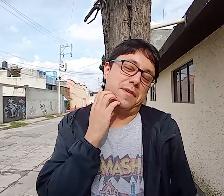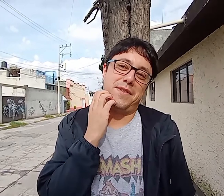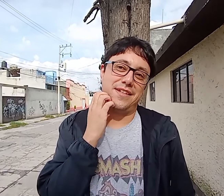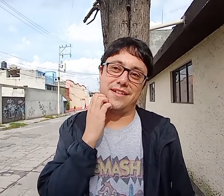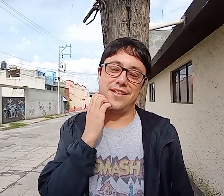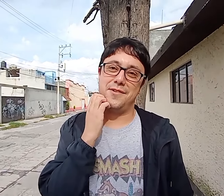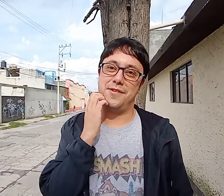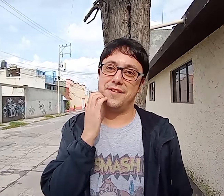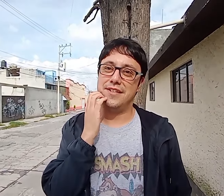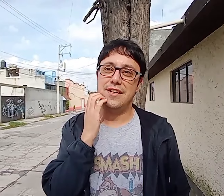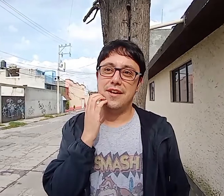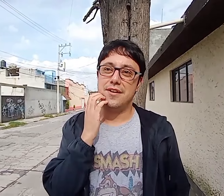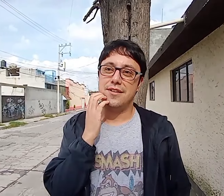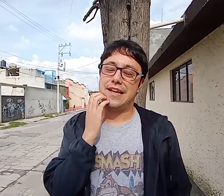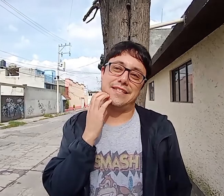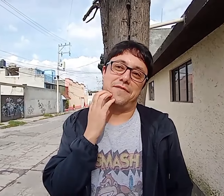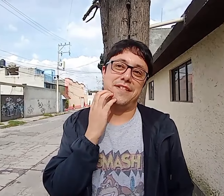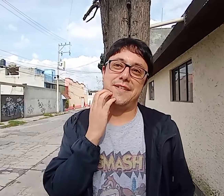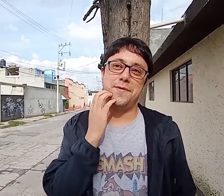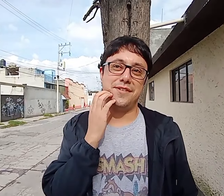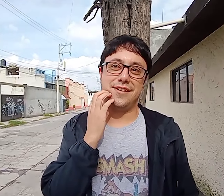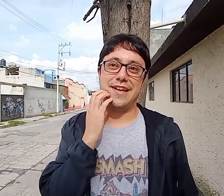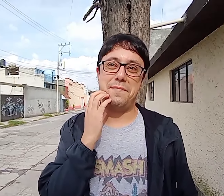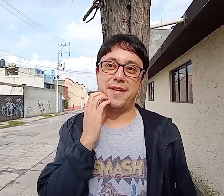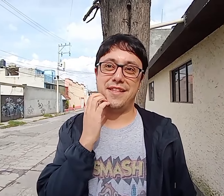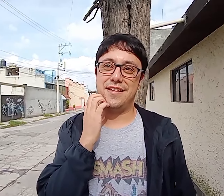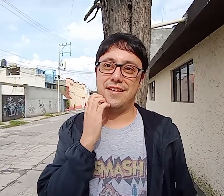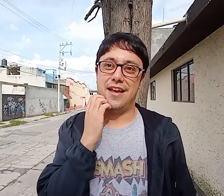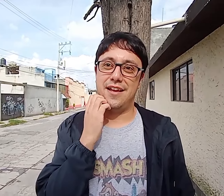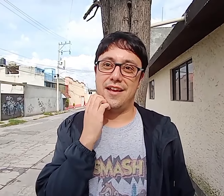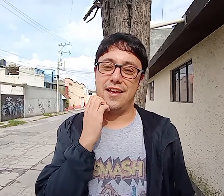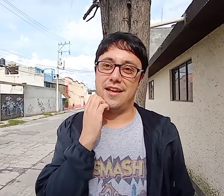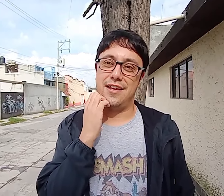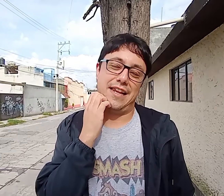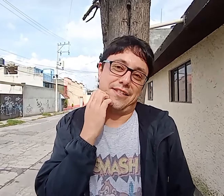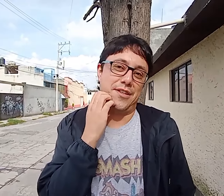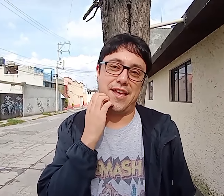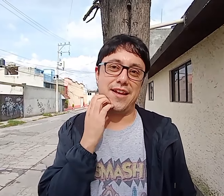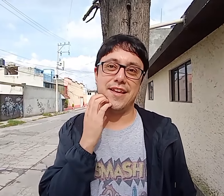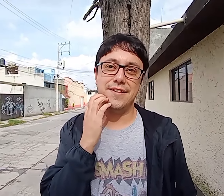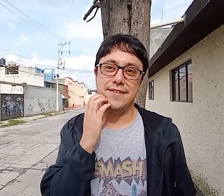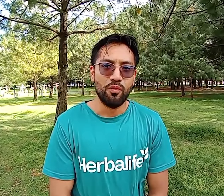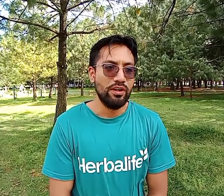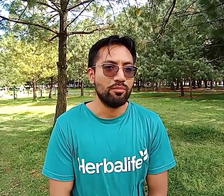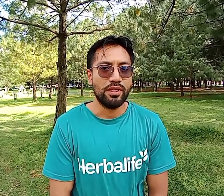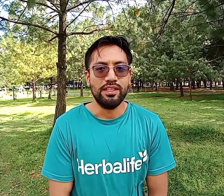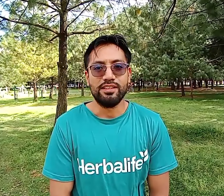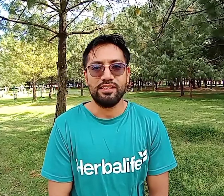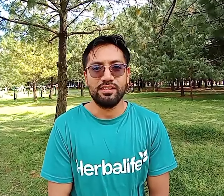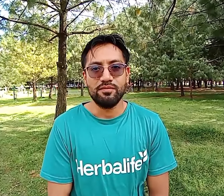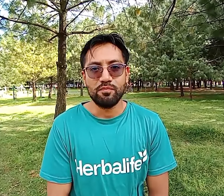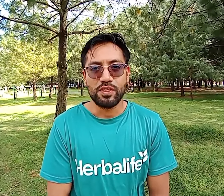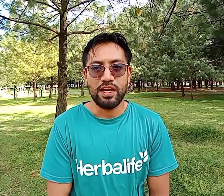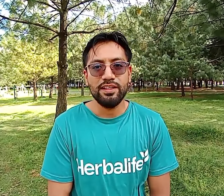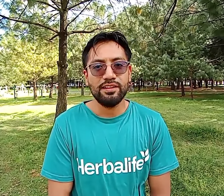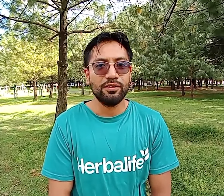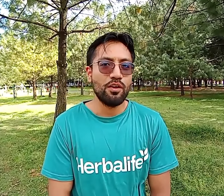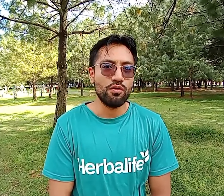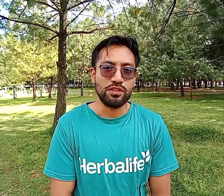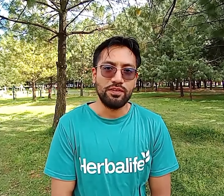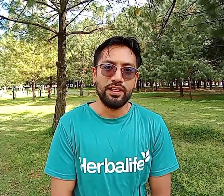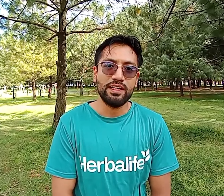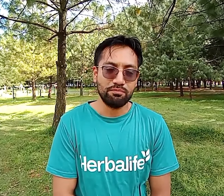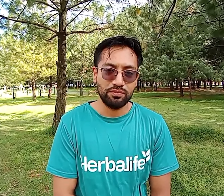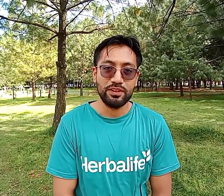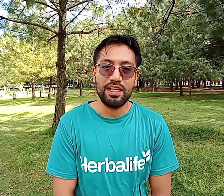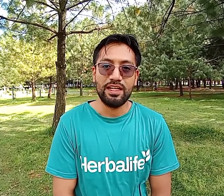es simplemente ridículo. Hasta ofensivo realmente a la ciudadanía. Bueno, pues si hay de